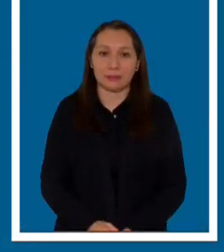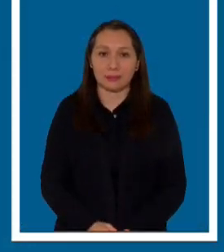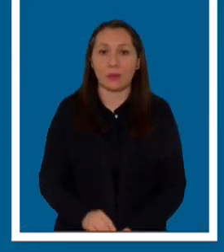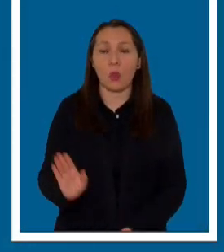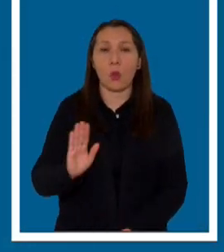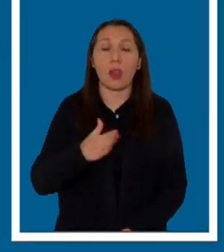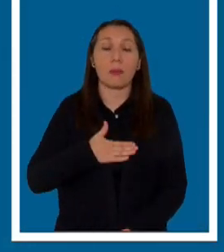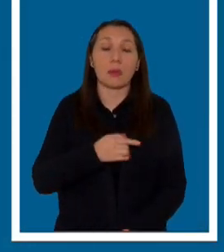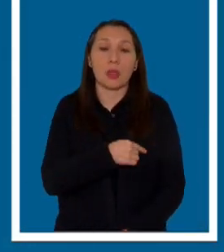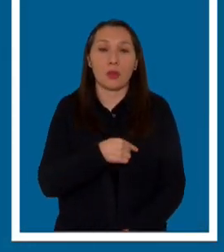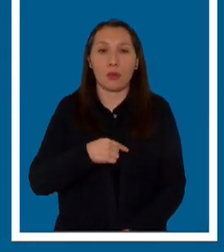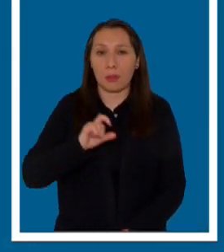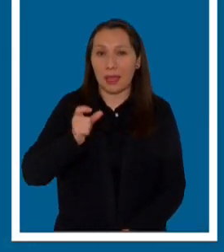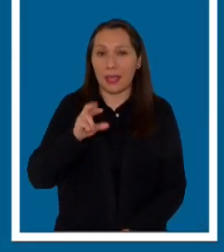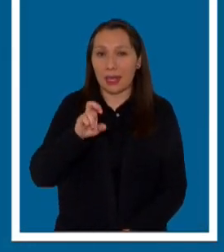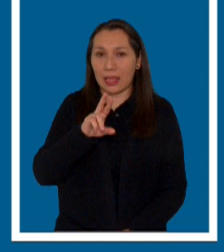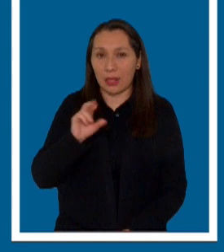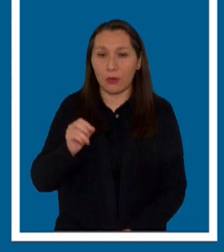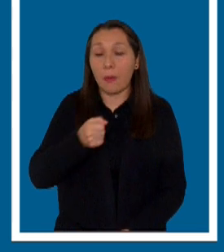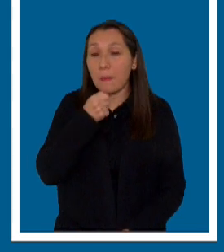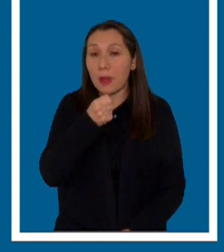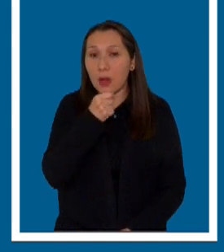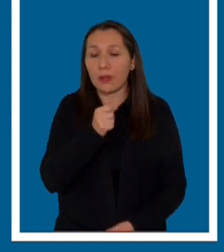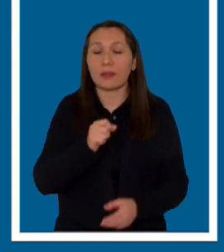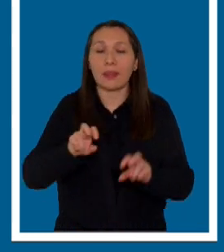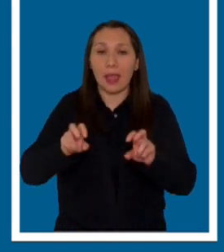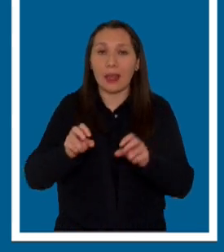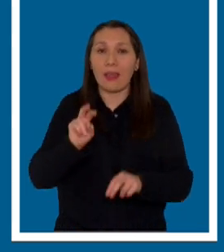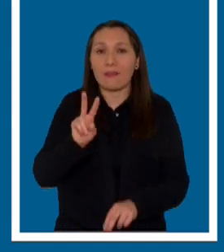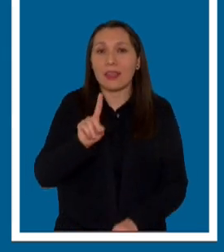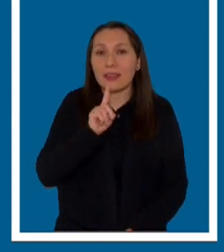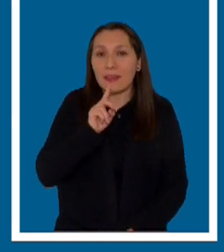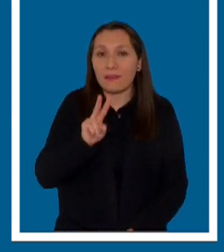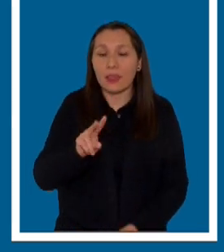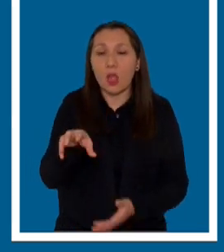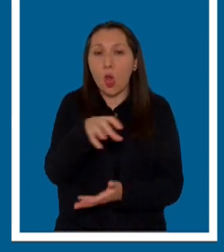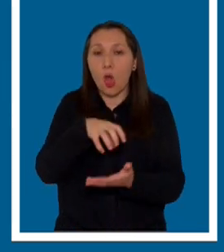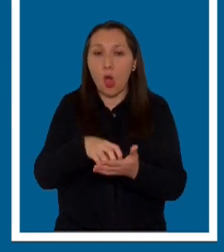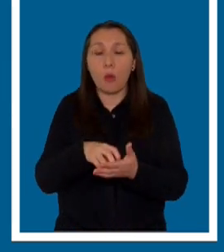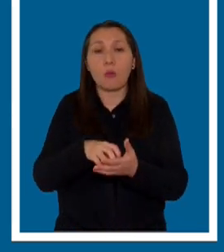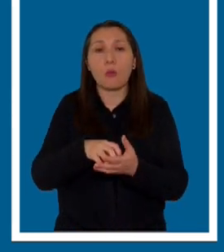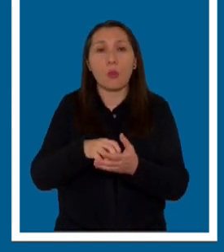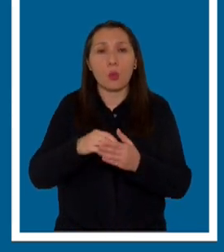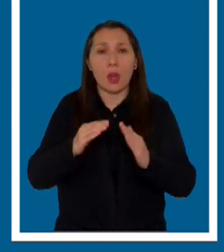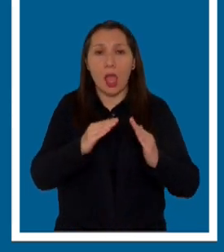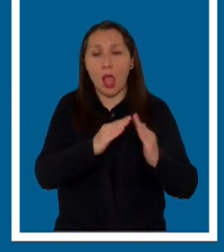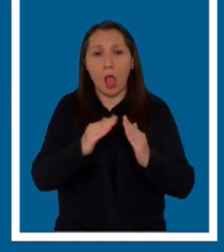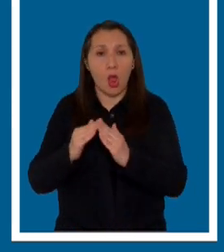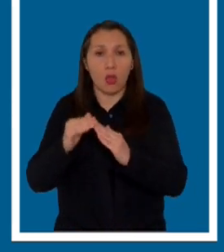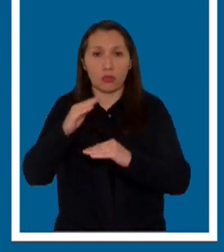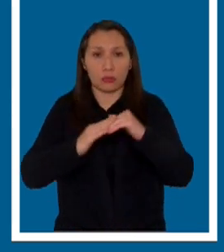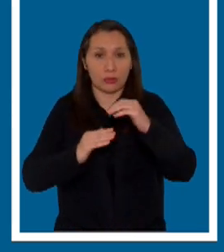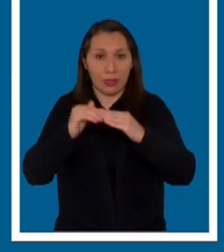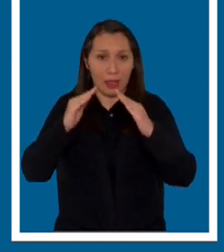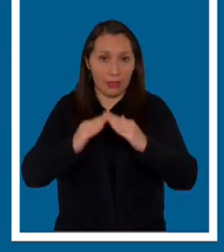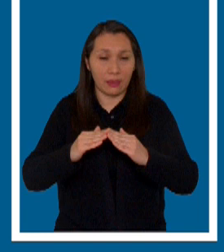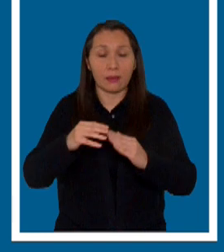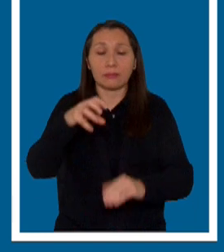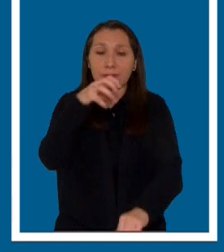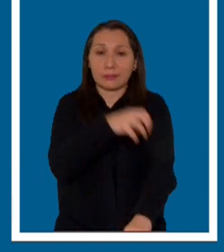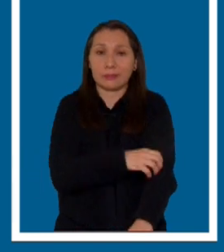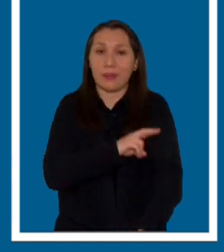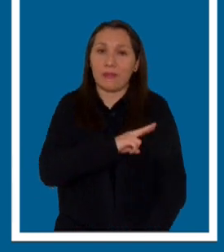Hola Mi nombre es Luis Guerrero soy periodista del Canal btb de la comuna de los Andes región Valparaíso mi pregunta